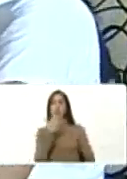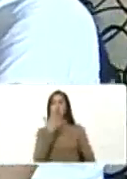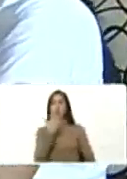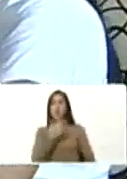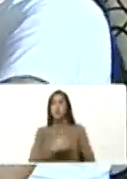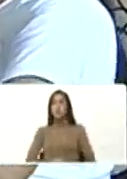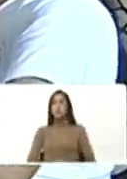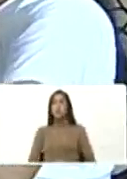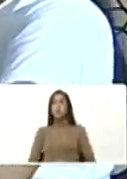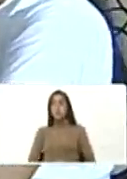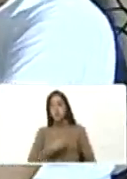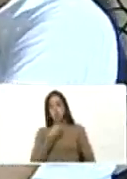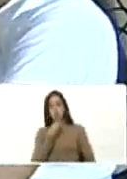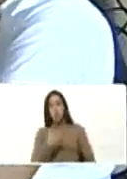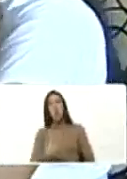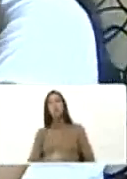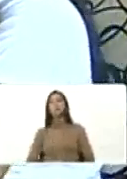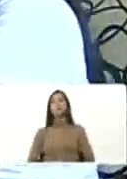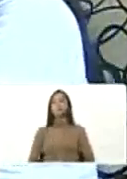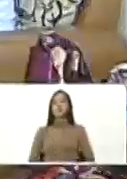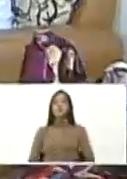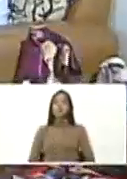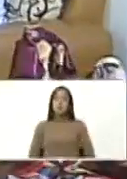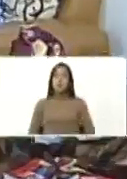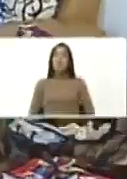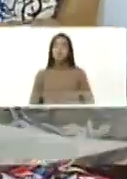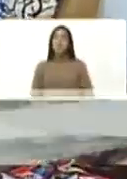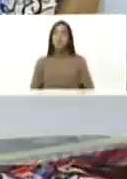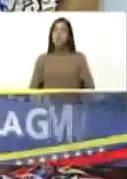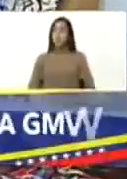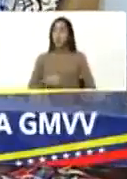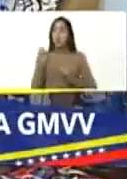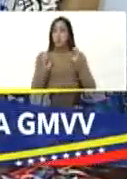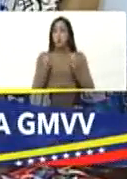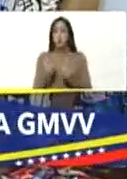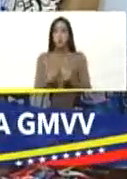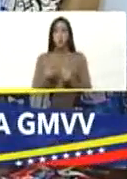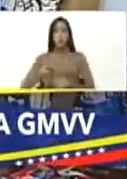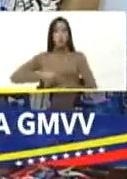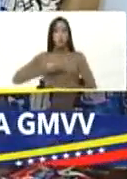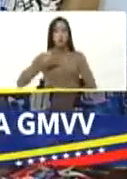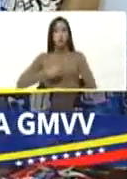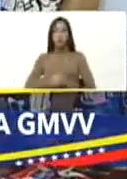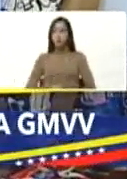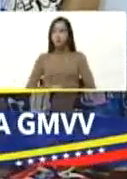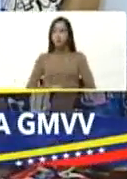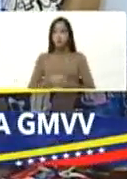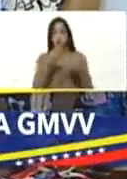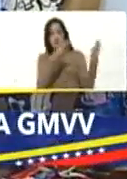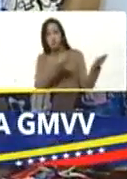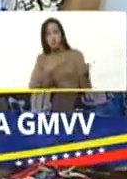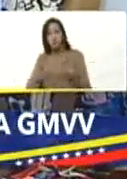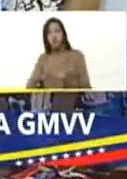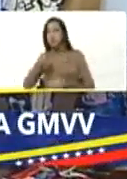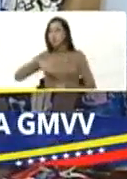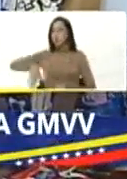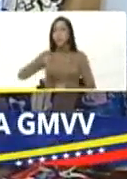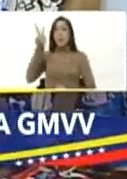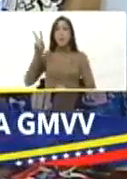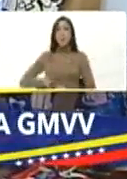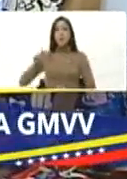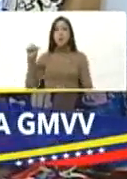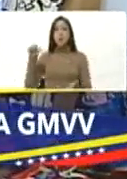Bueno, presidente, además de emocionada, quiero darle la bienvenida a la ciudad de La Victoria.